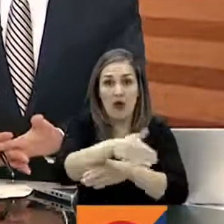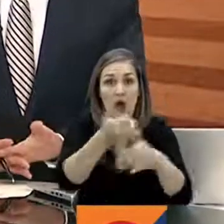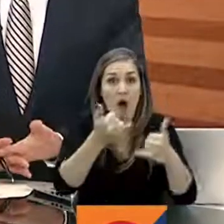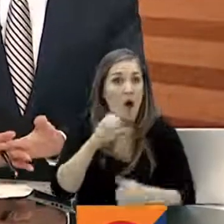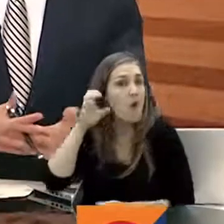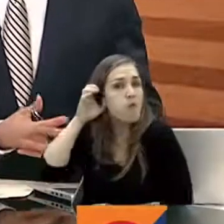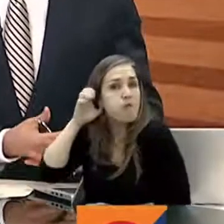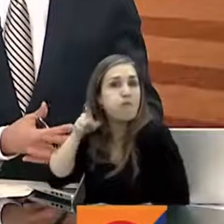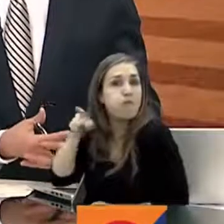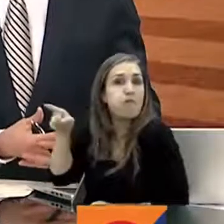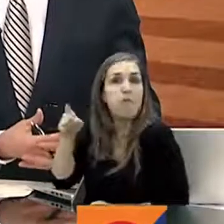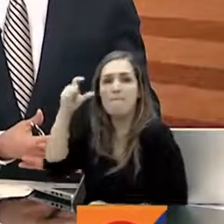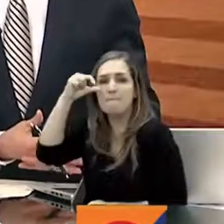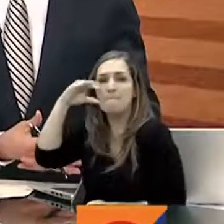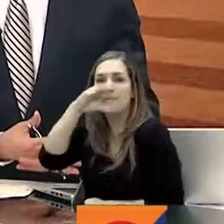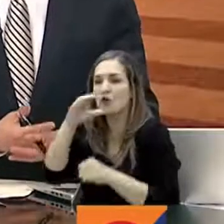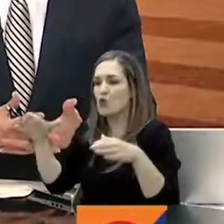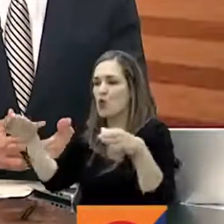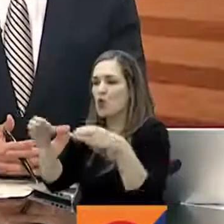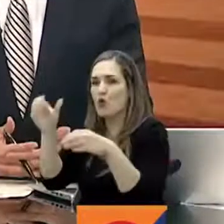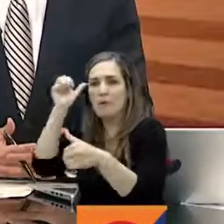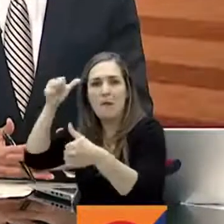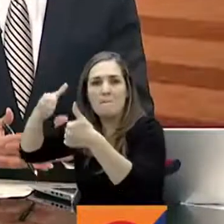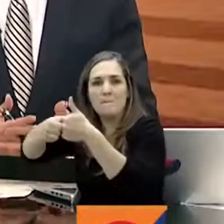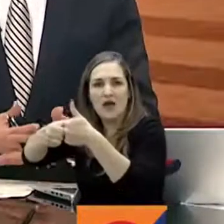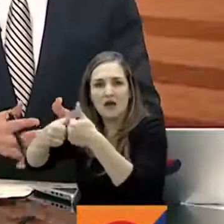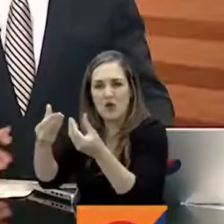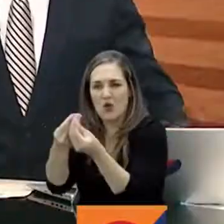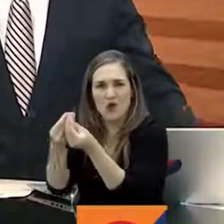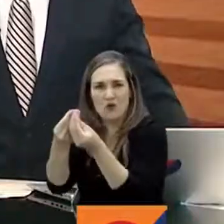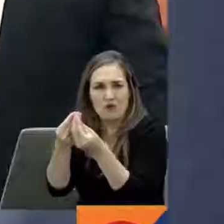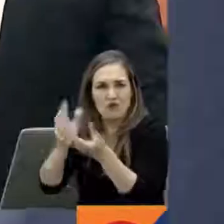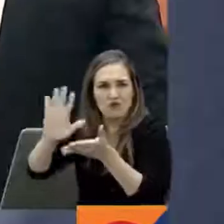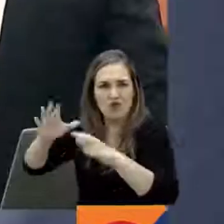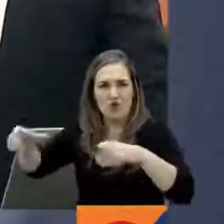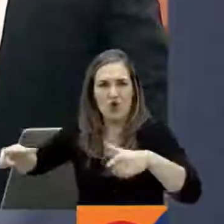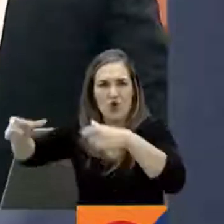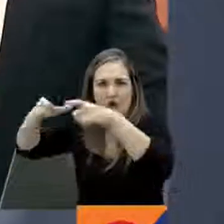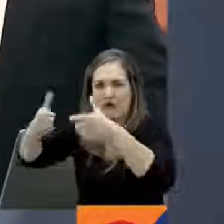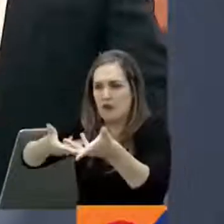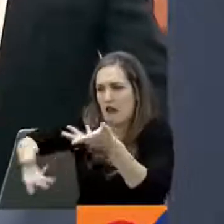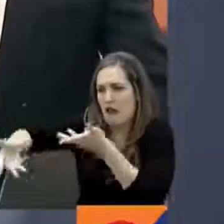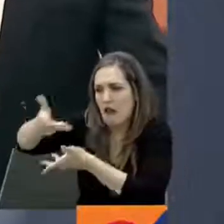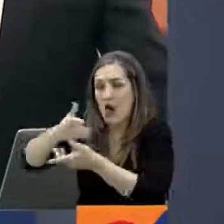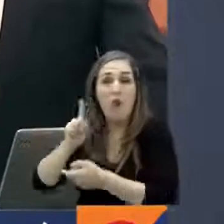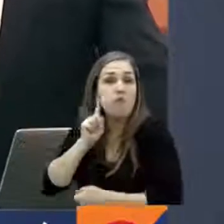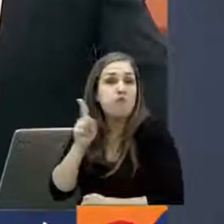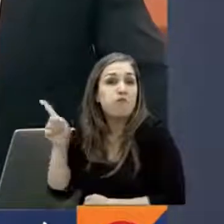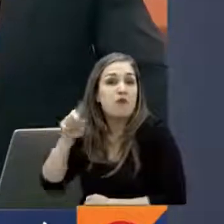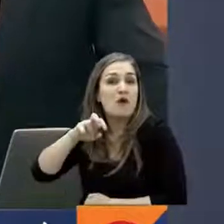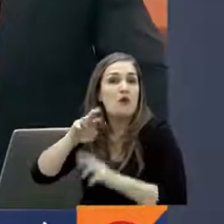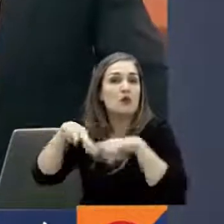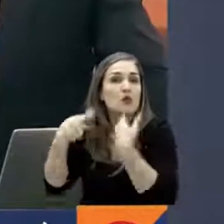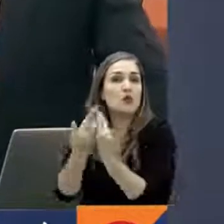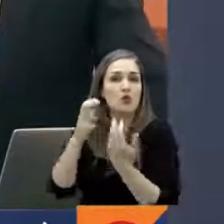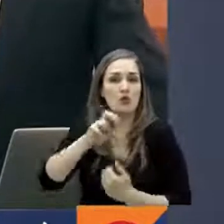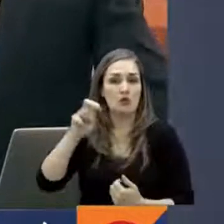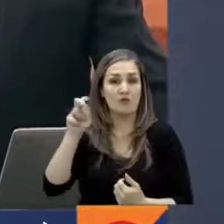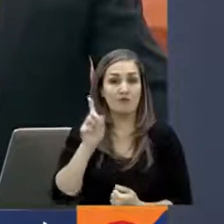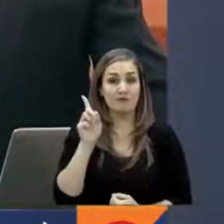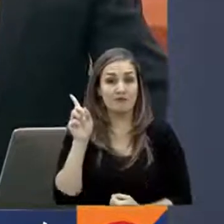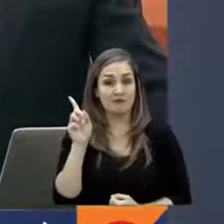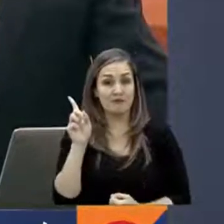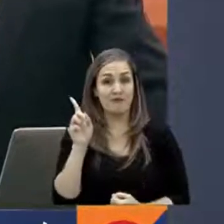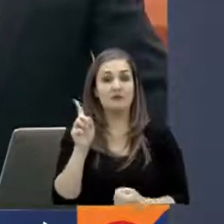entre el presidente electo y los congresistas de la bancada del Pacto Histórico. En el occidente de Bogotá están nuestros compañeros, ustedes los ven, Luisa Barberi y